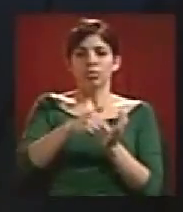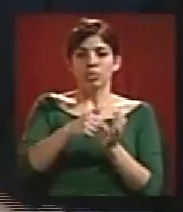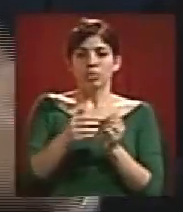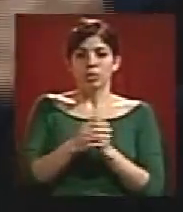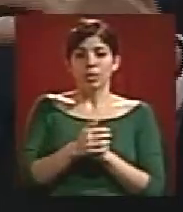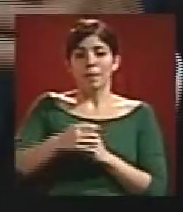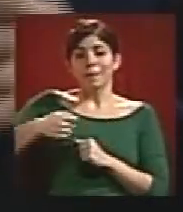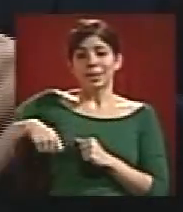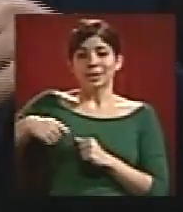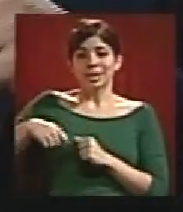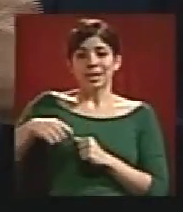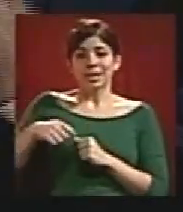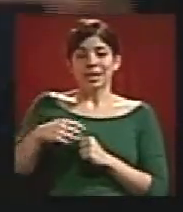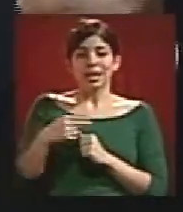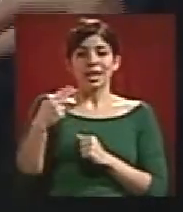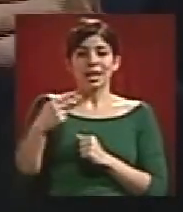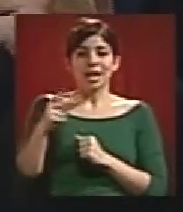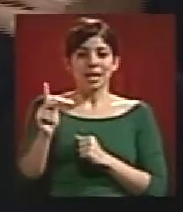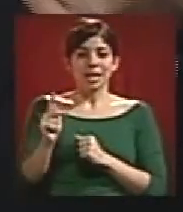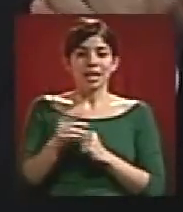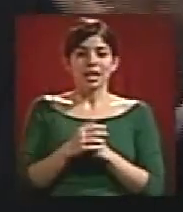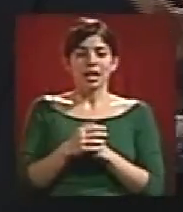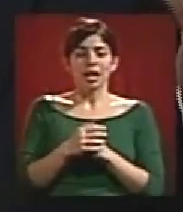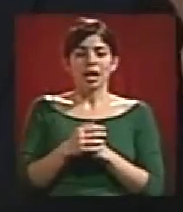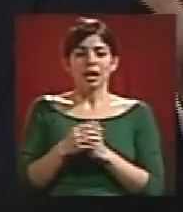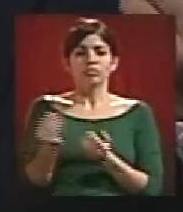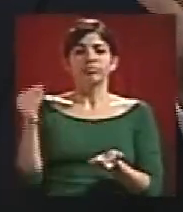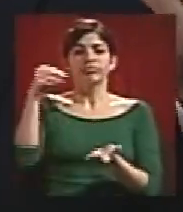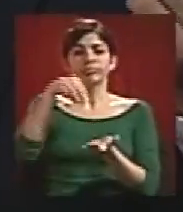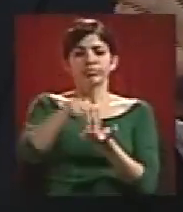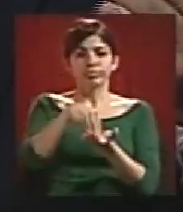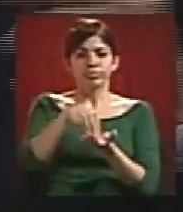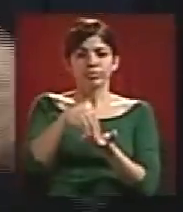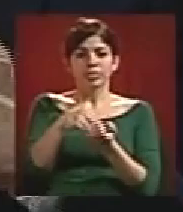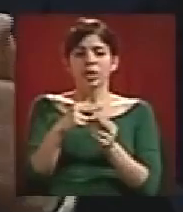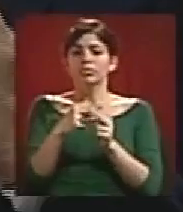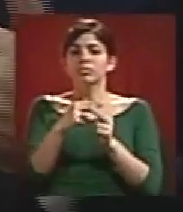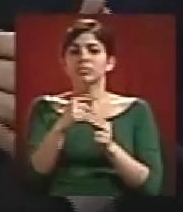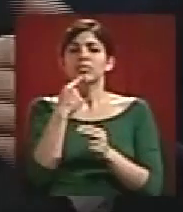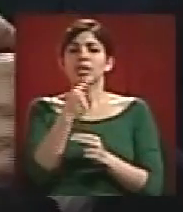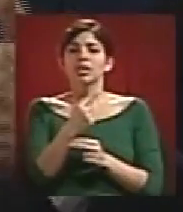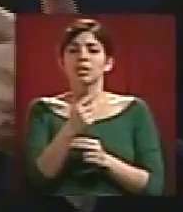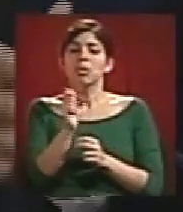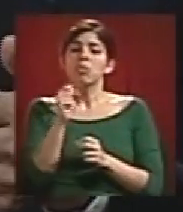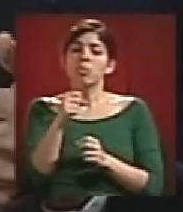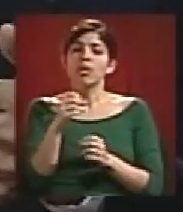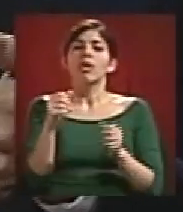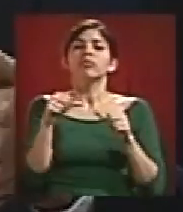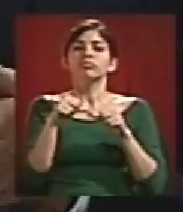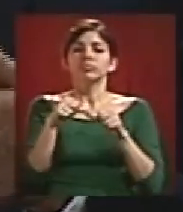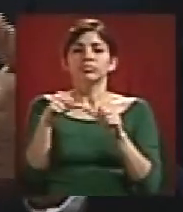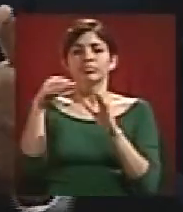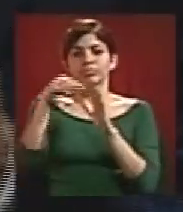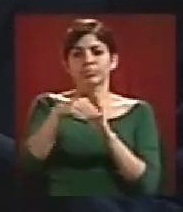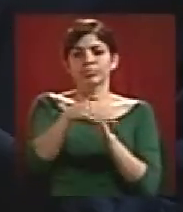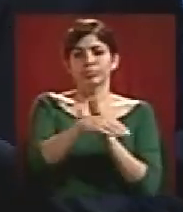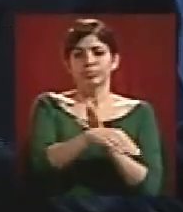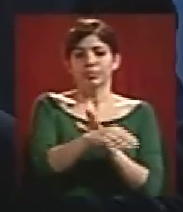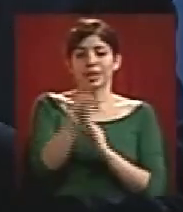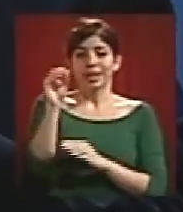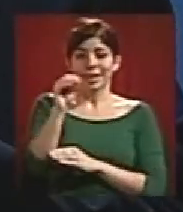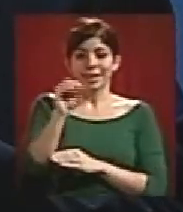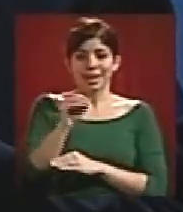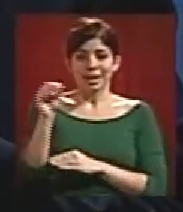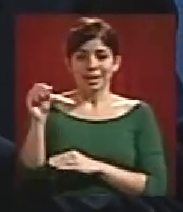el presidente Bernanke a plantear la insinuación de que podría volver a bajar la tasa de